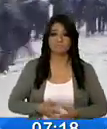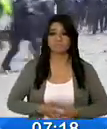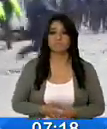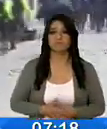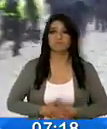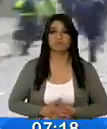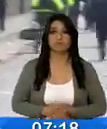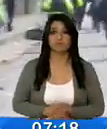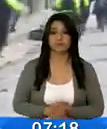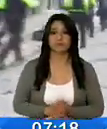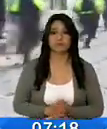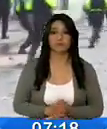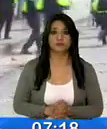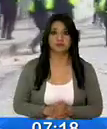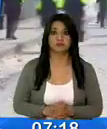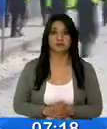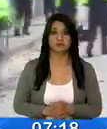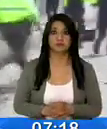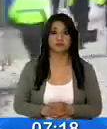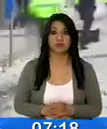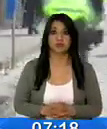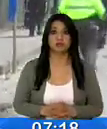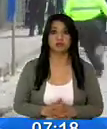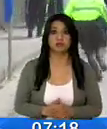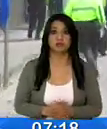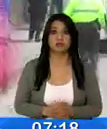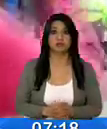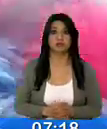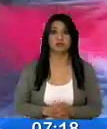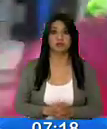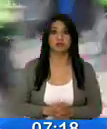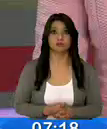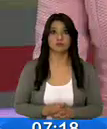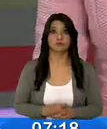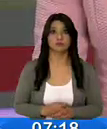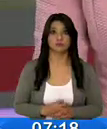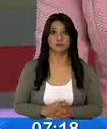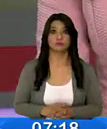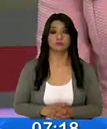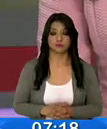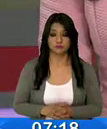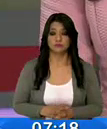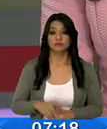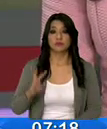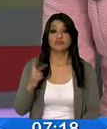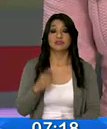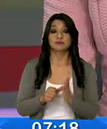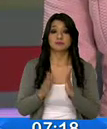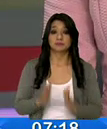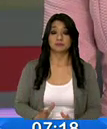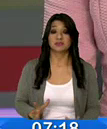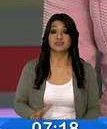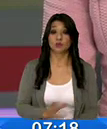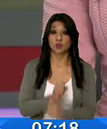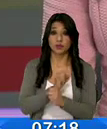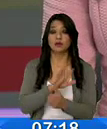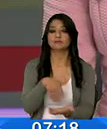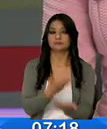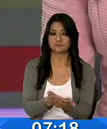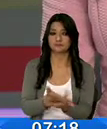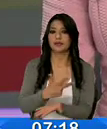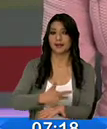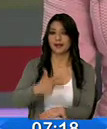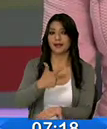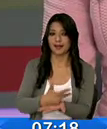de José Cedeño desde Tulcán, informa Miriam Enríquez. Y el viceministro de Seguridad se encuentra en la provincia del Carchi,